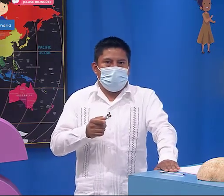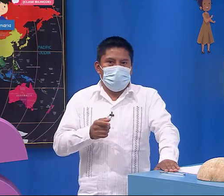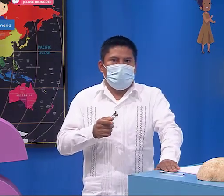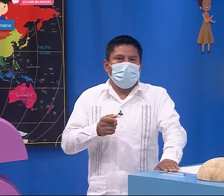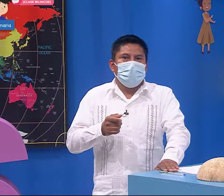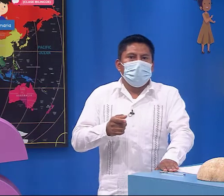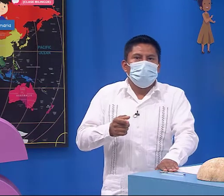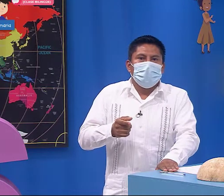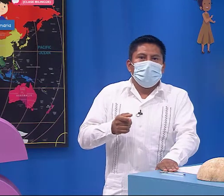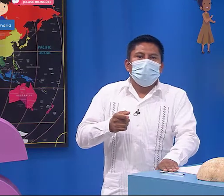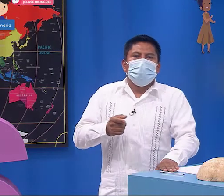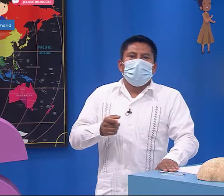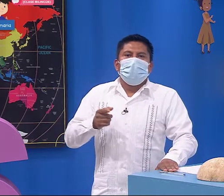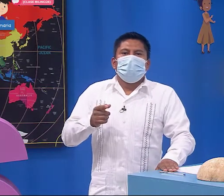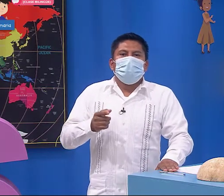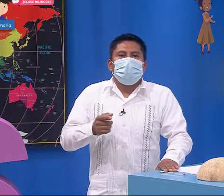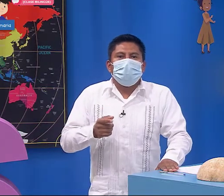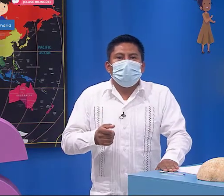gonda.